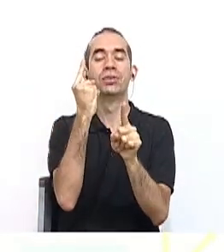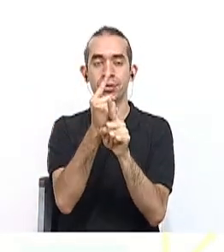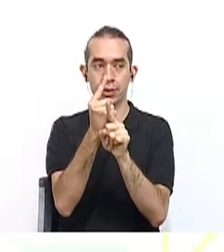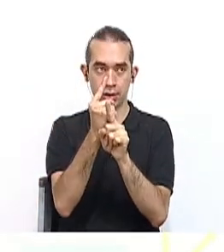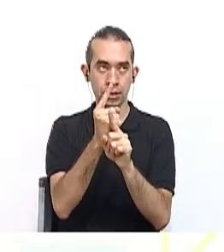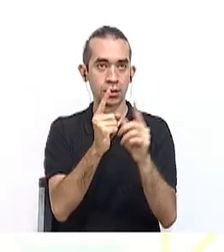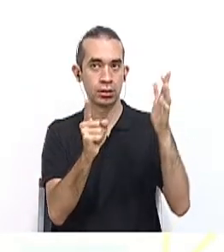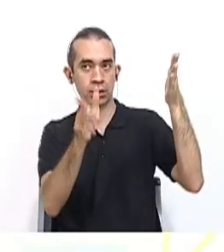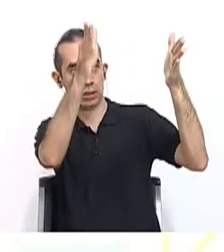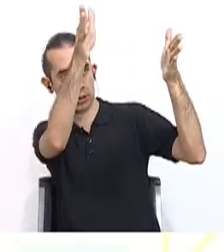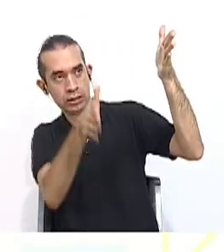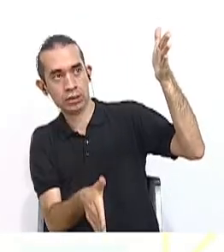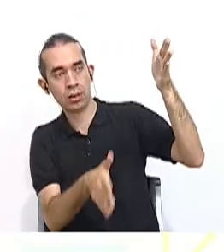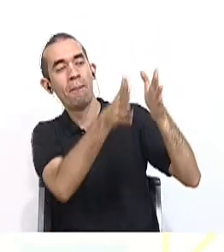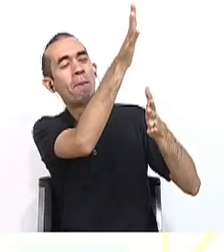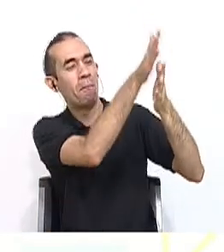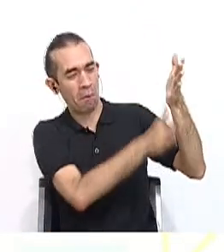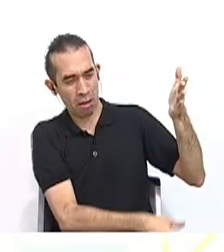a la pared.